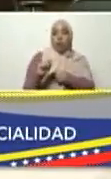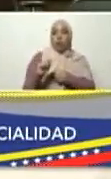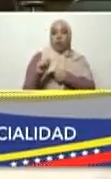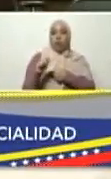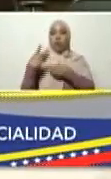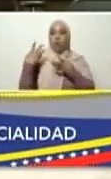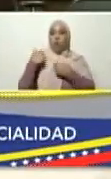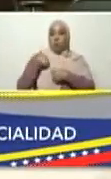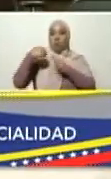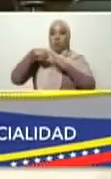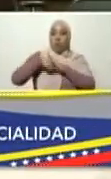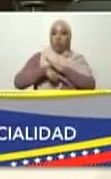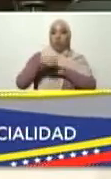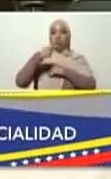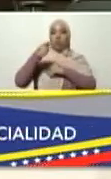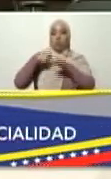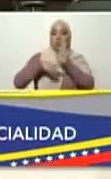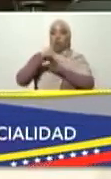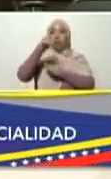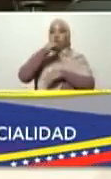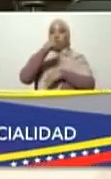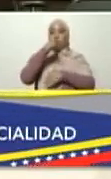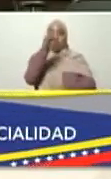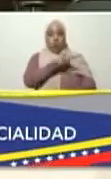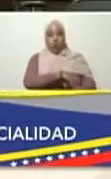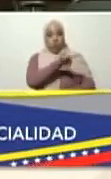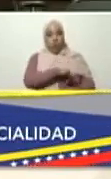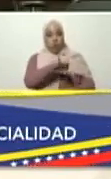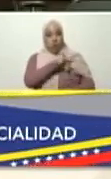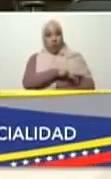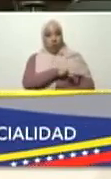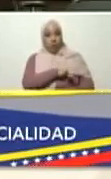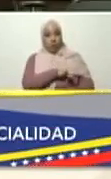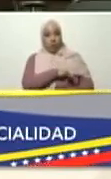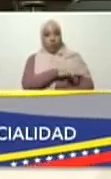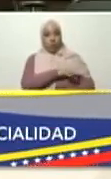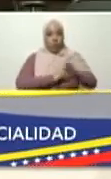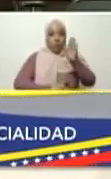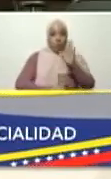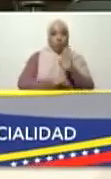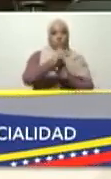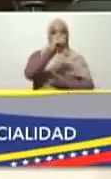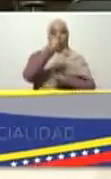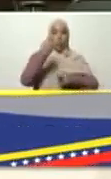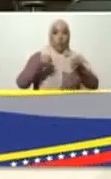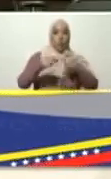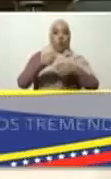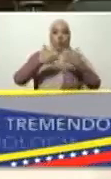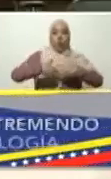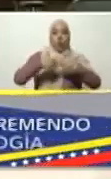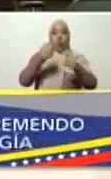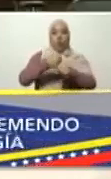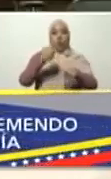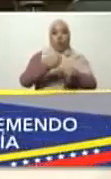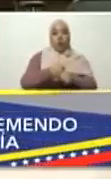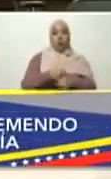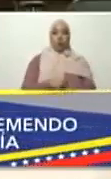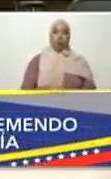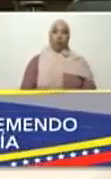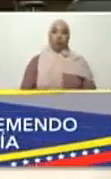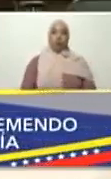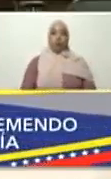mucho en el crecimiento de la economía social, que hemos llamado la economía de los emprendimientos,